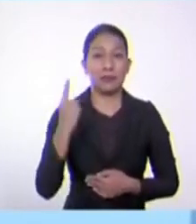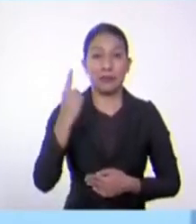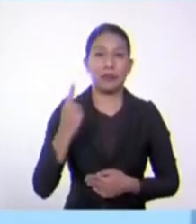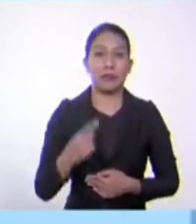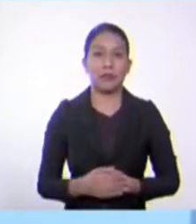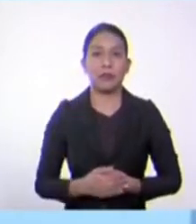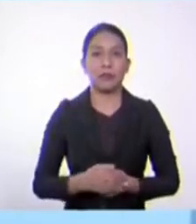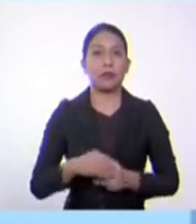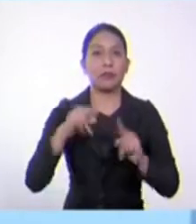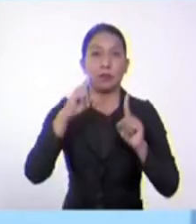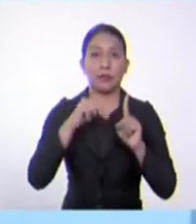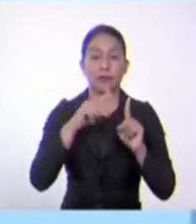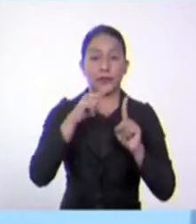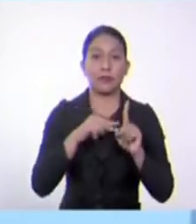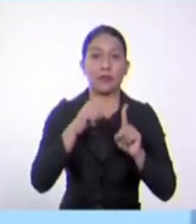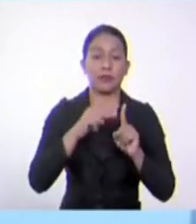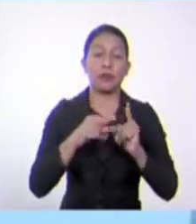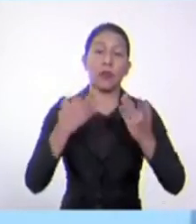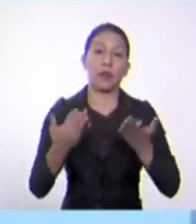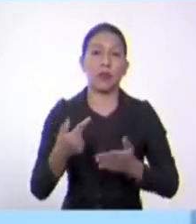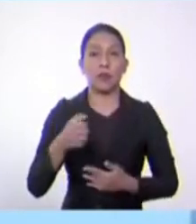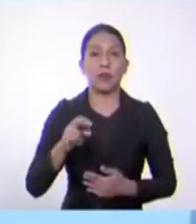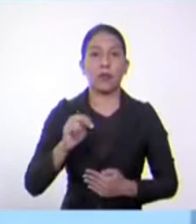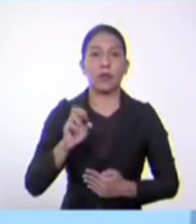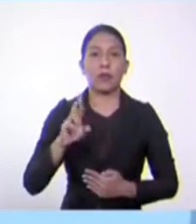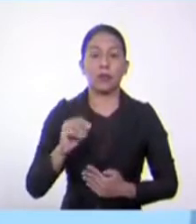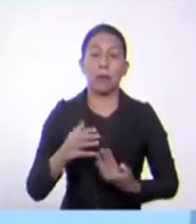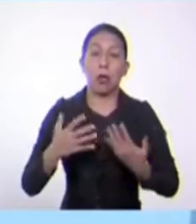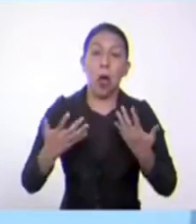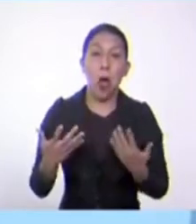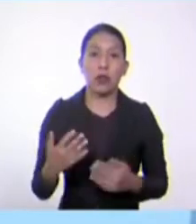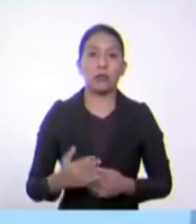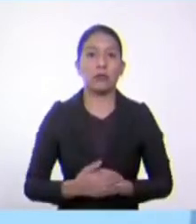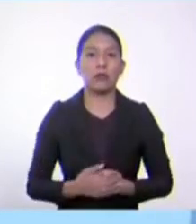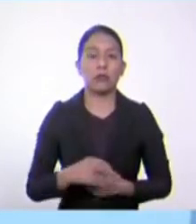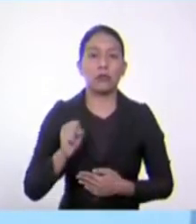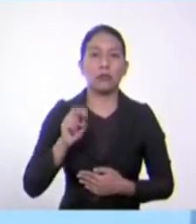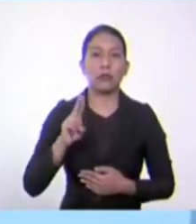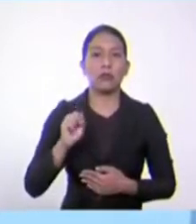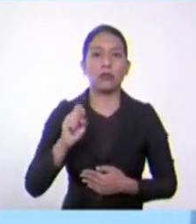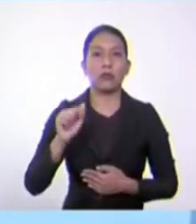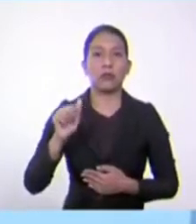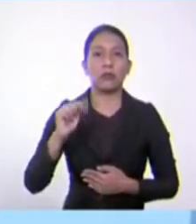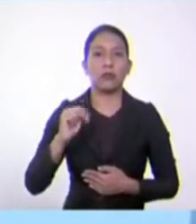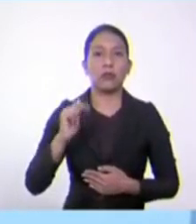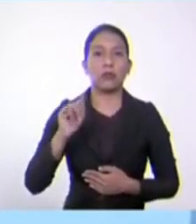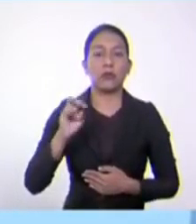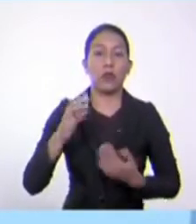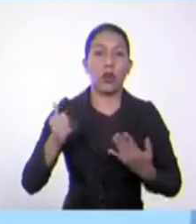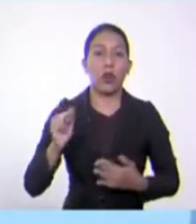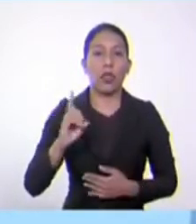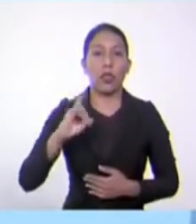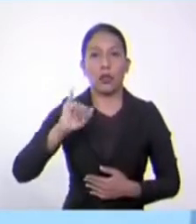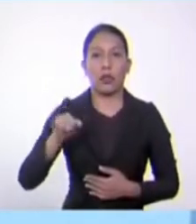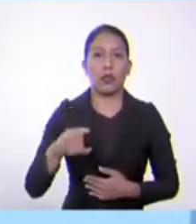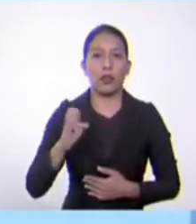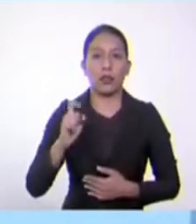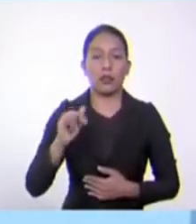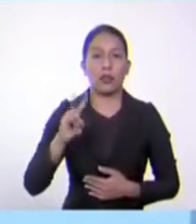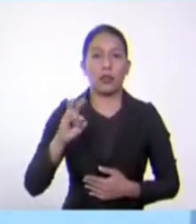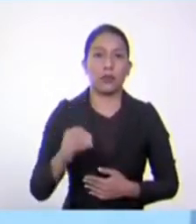la característica o el género o el sustantivo o el adjetivo, tenemos que